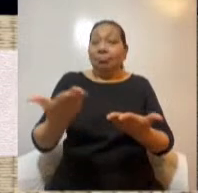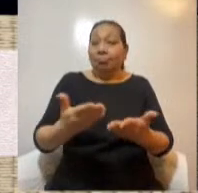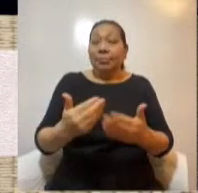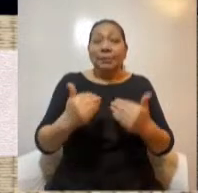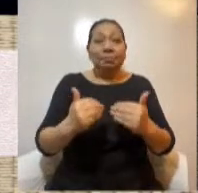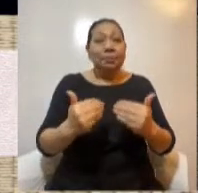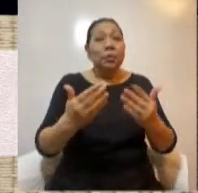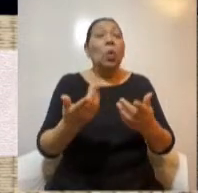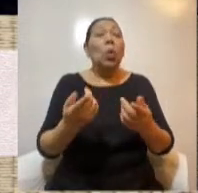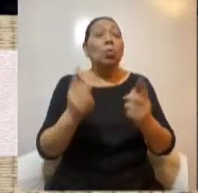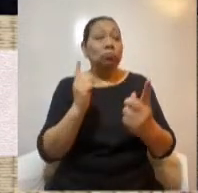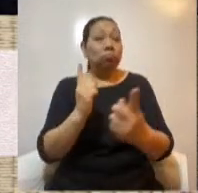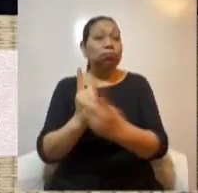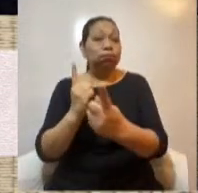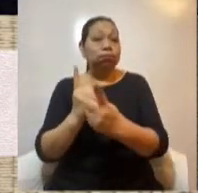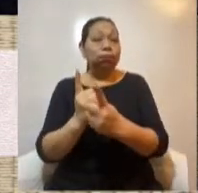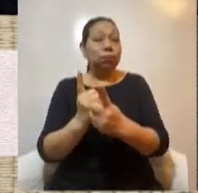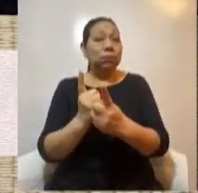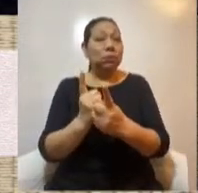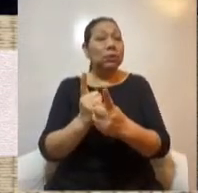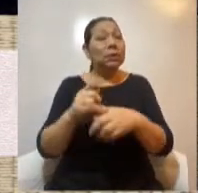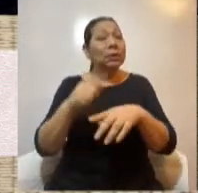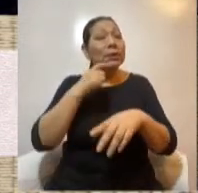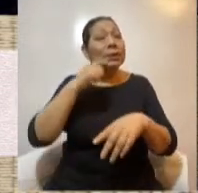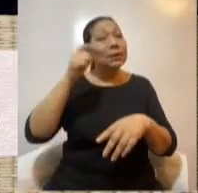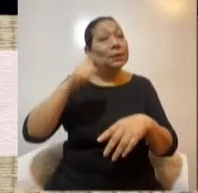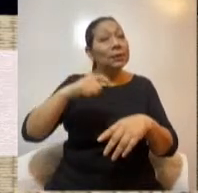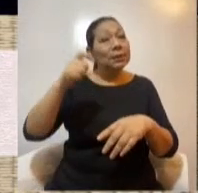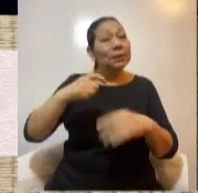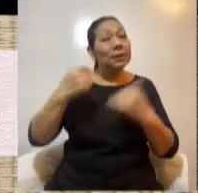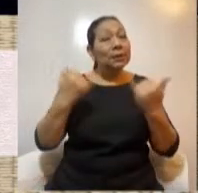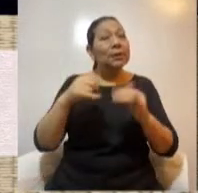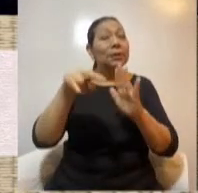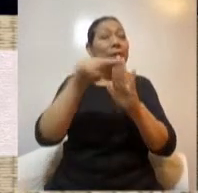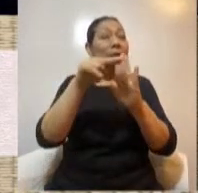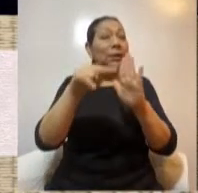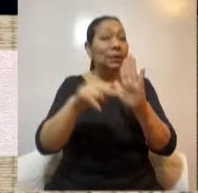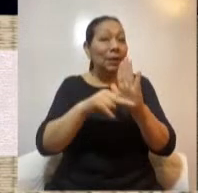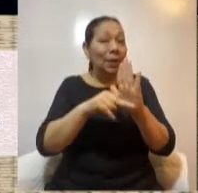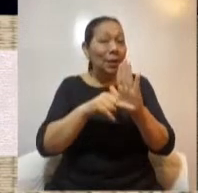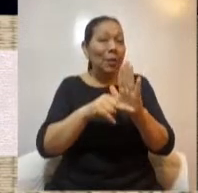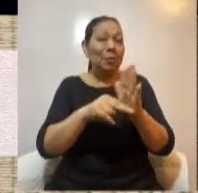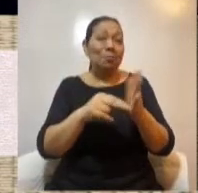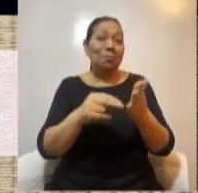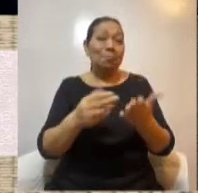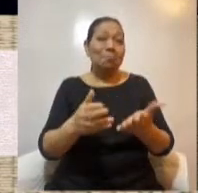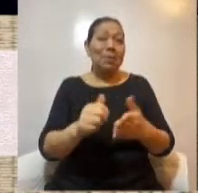de idoneidad, y encuentra, en base al examen de necesidad, que esta norma